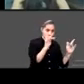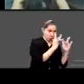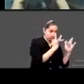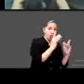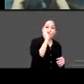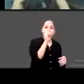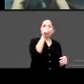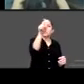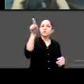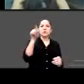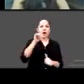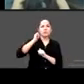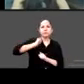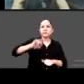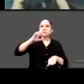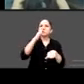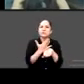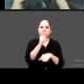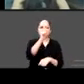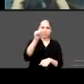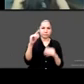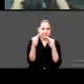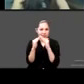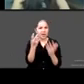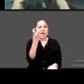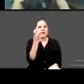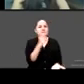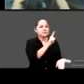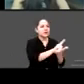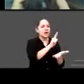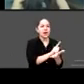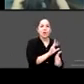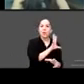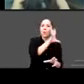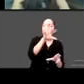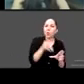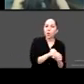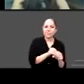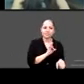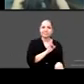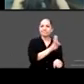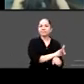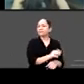incompletas. Hay 11 entidades federativas que no señalan expresamente la prohibición del castigo corporal